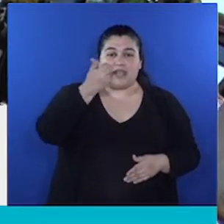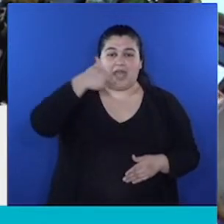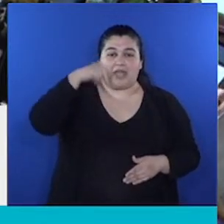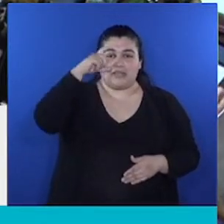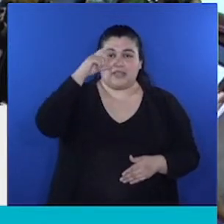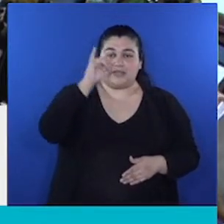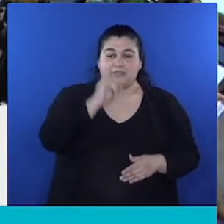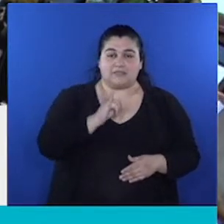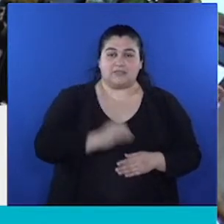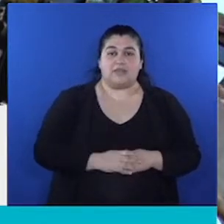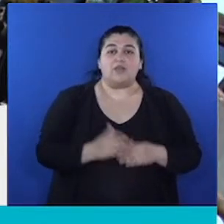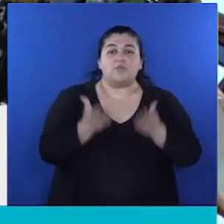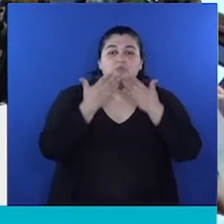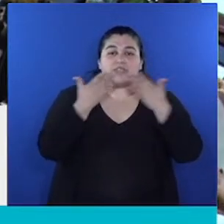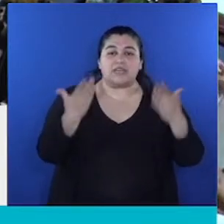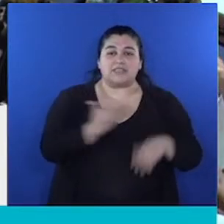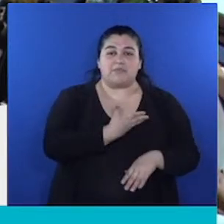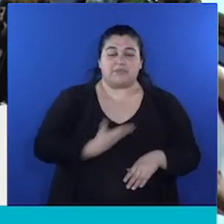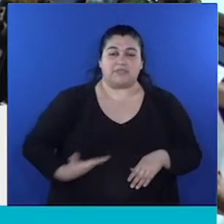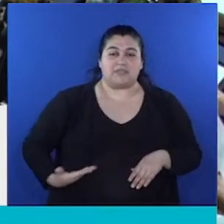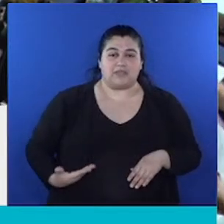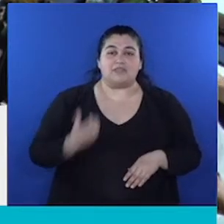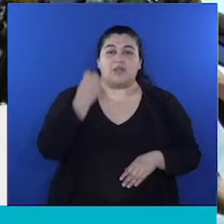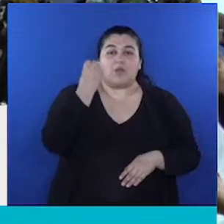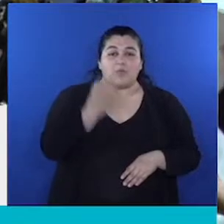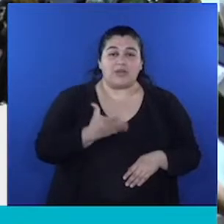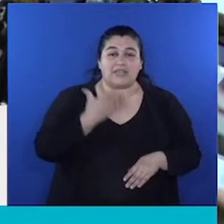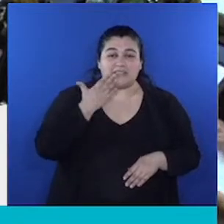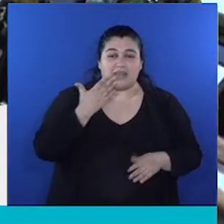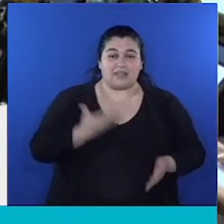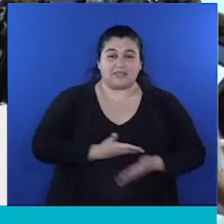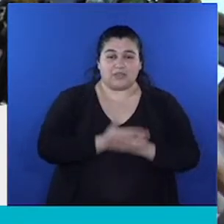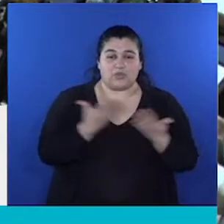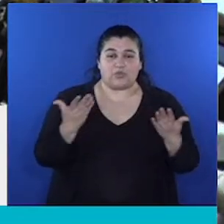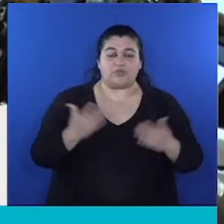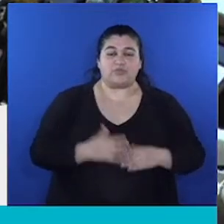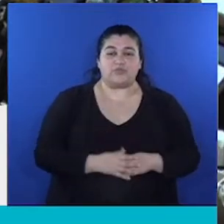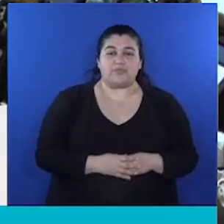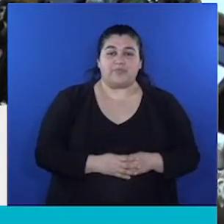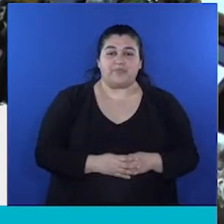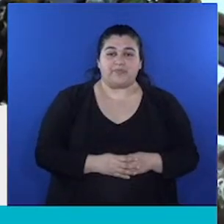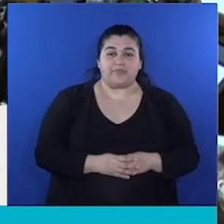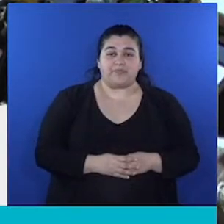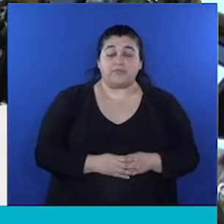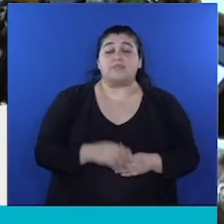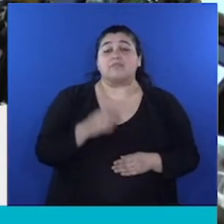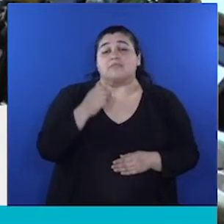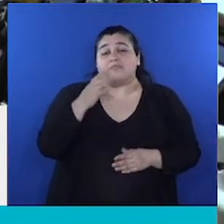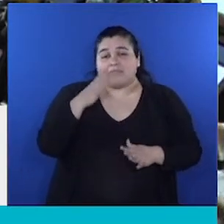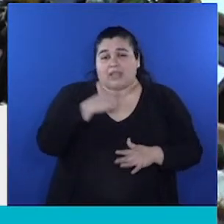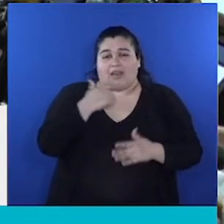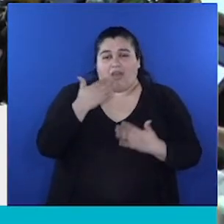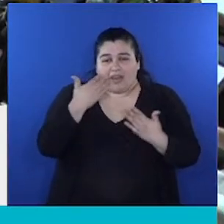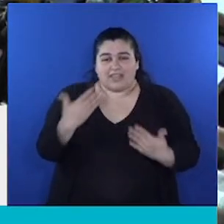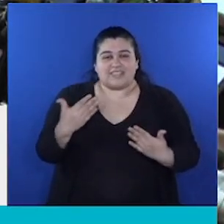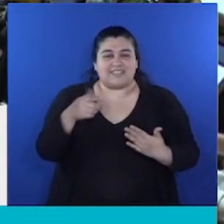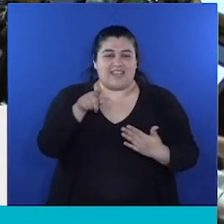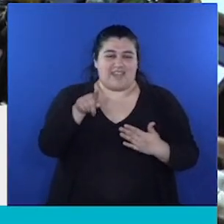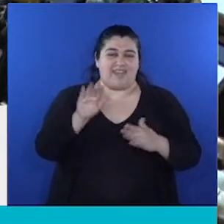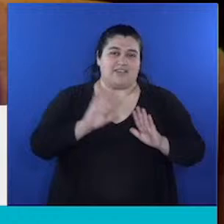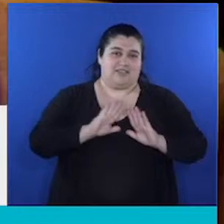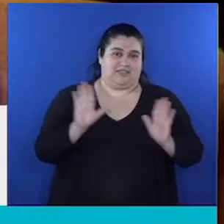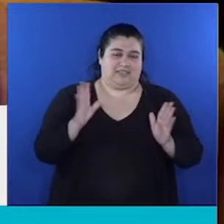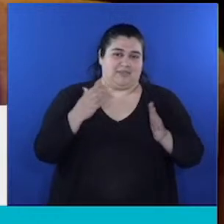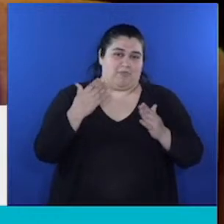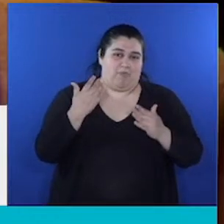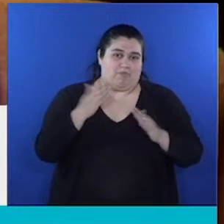Gracias, señor presidente. Buenas tardes a todos y todas. Bueno, agradecer que se haya podido aprobar en esta Cámara el día de hoy